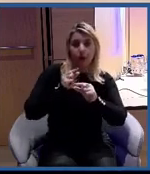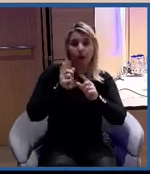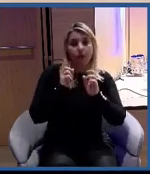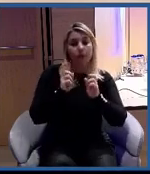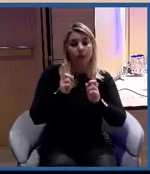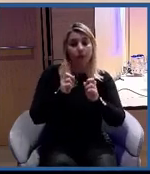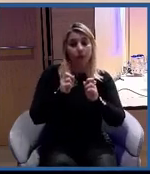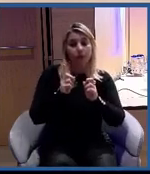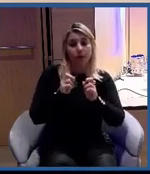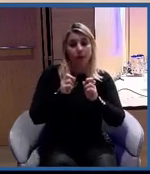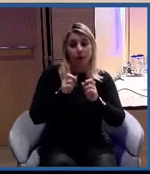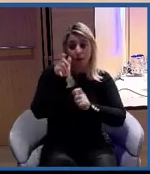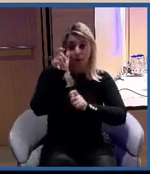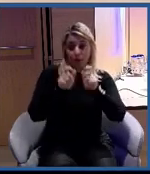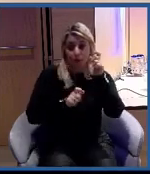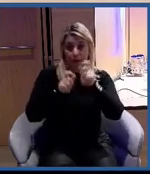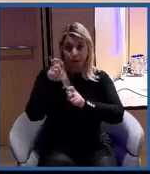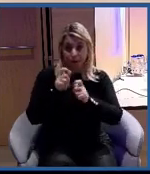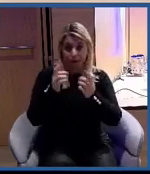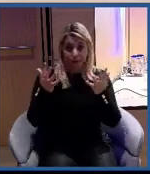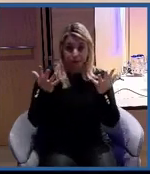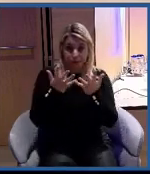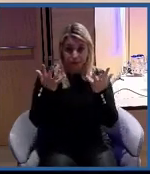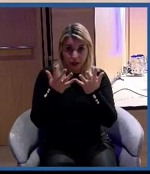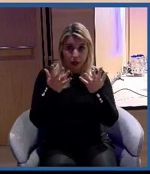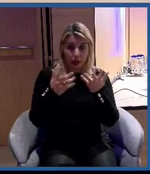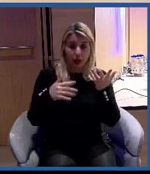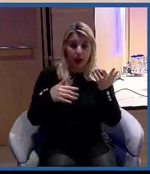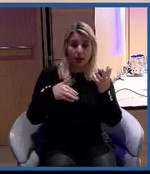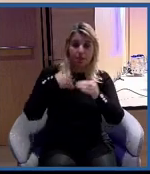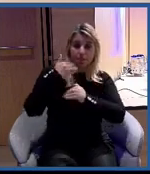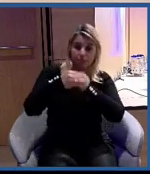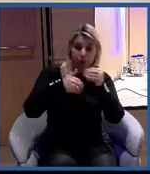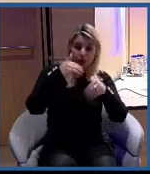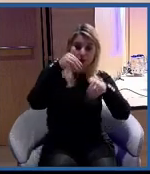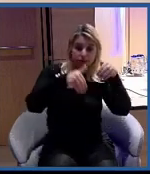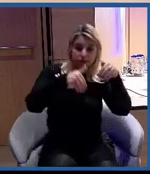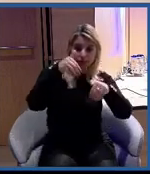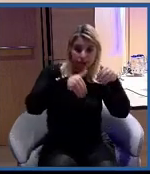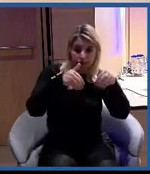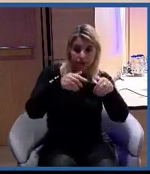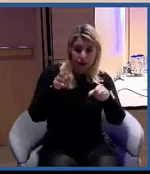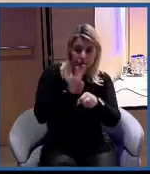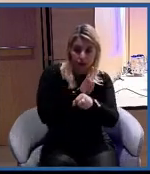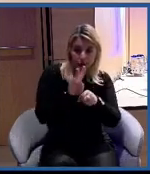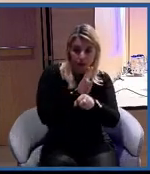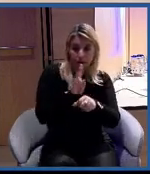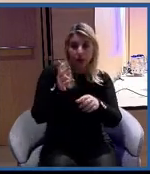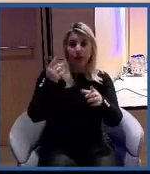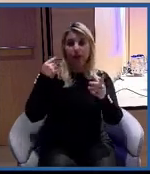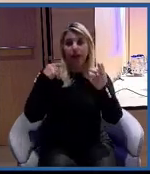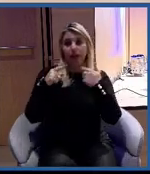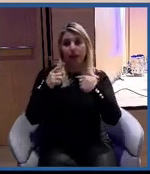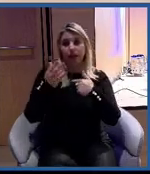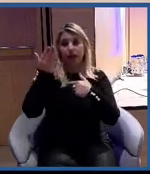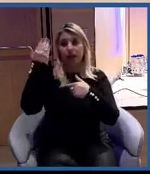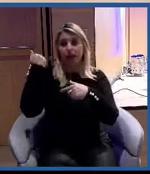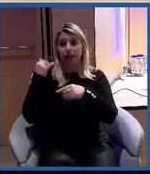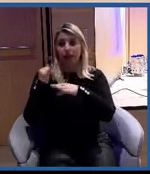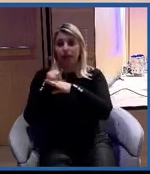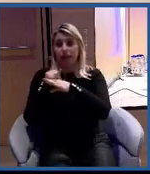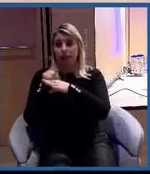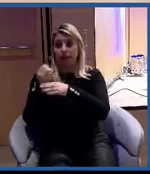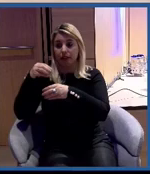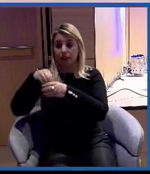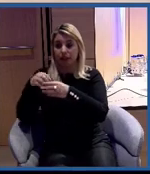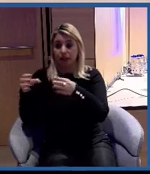mismas las mismas personas que ahorita están están manejando todo este proceso electoral fueron tomando las instituciones que antes eran un Aliado para